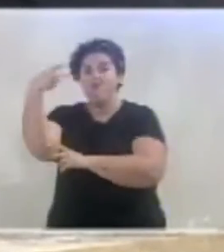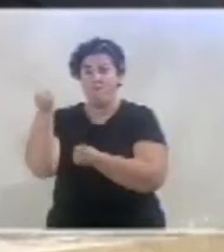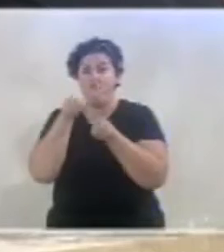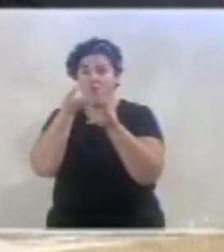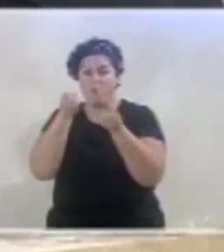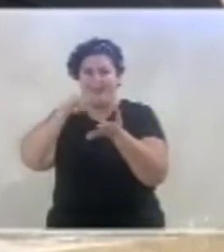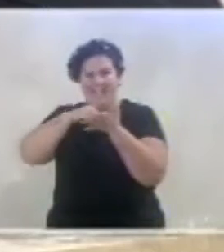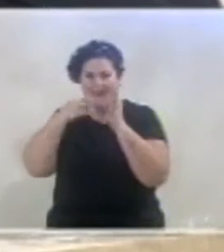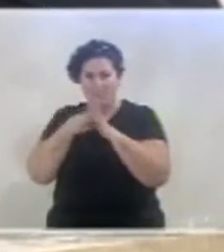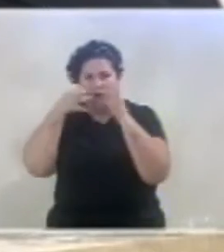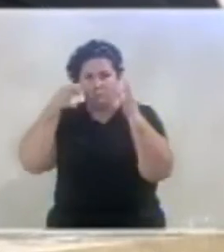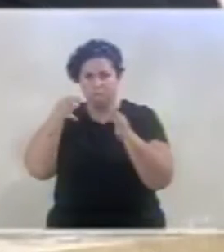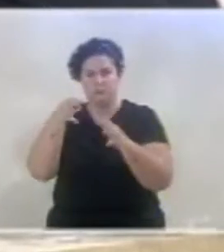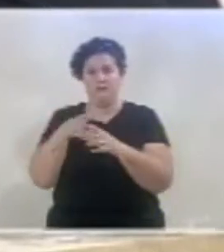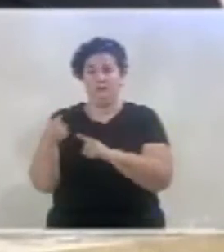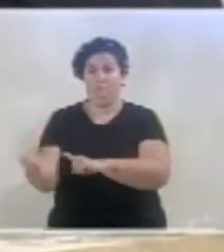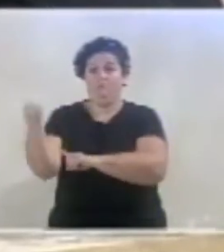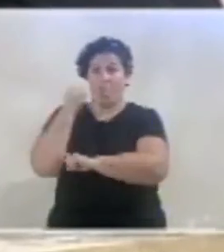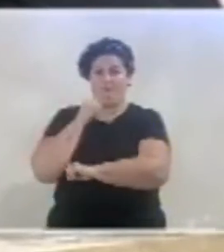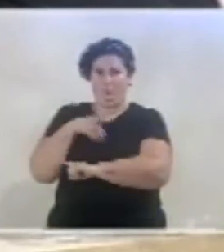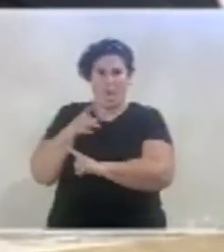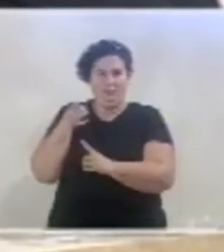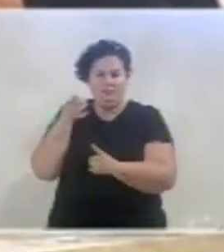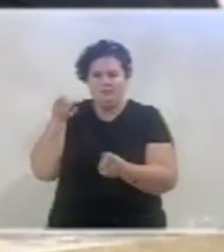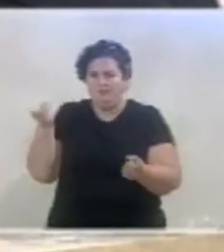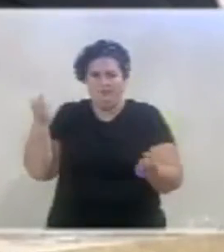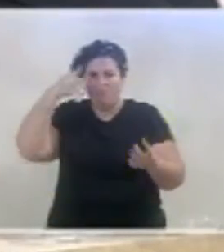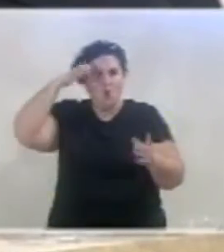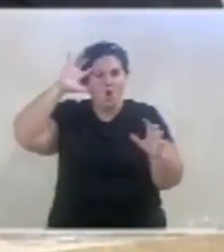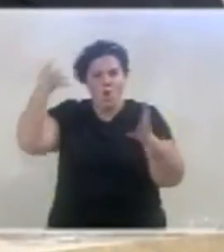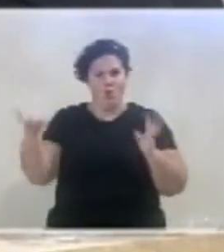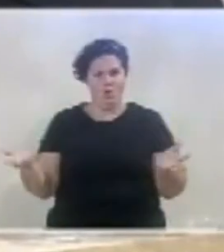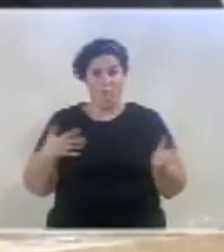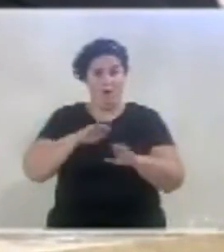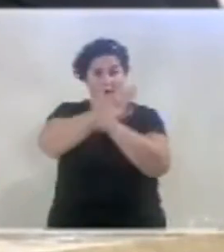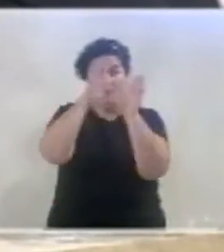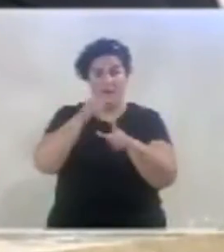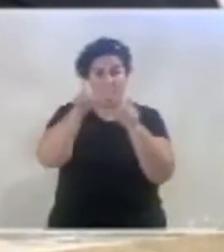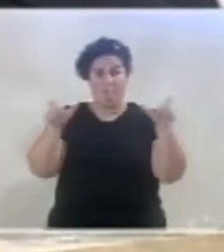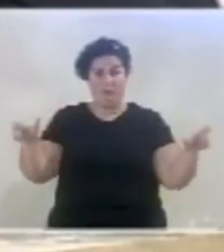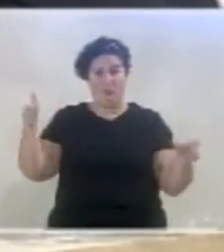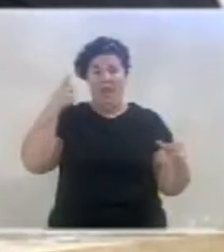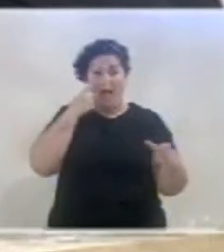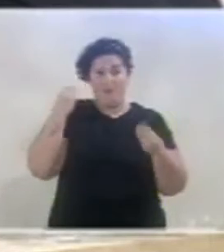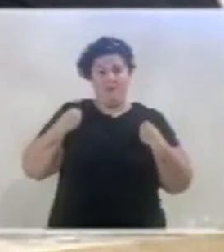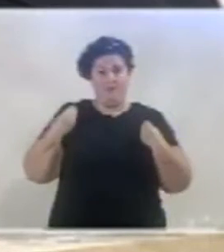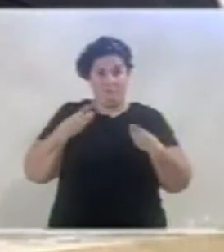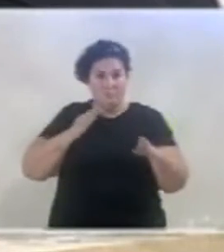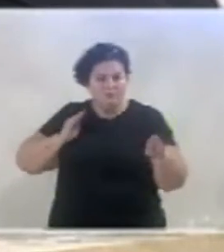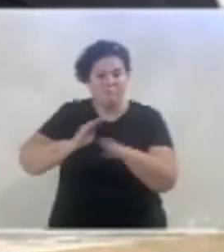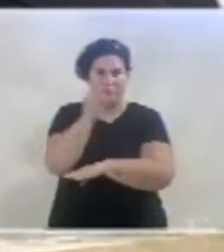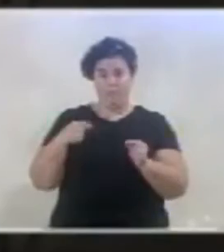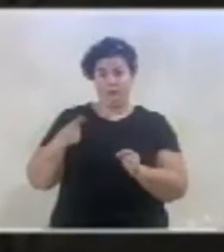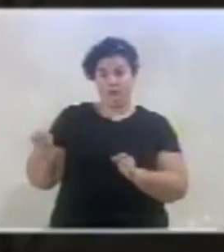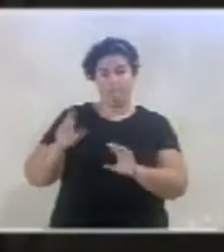un informe técnico que avala este disparate, que al final lo vamos a pagar todos los almerienses, que esto nos cuesta